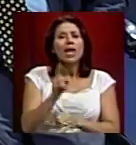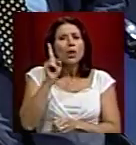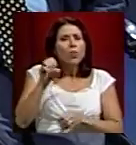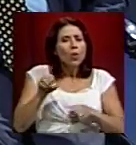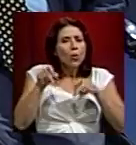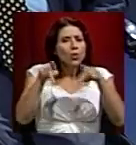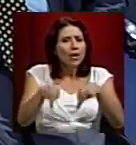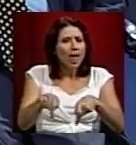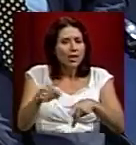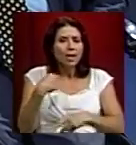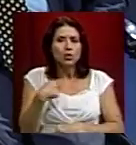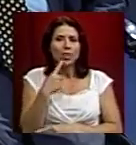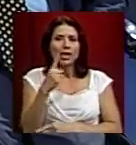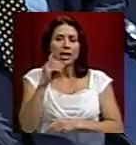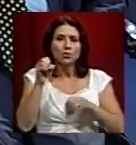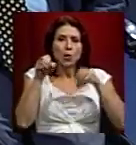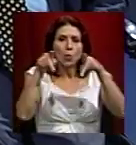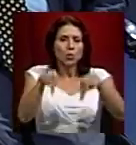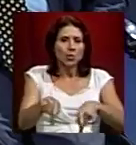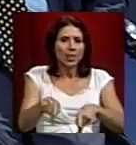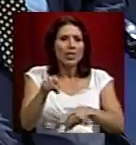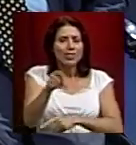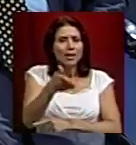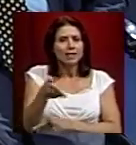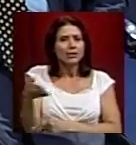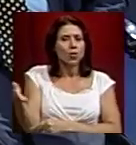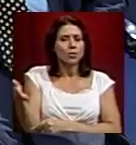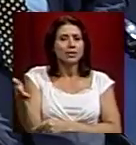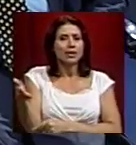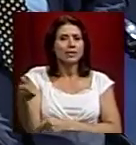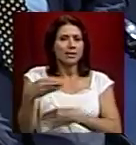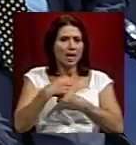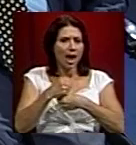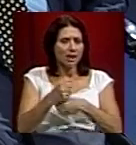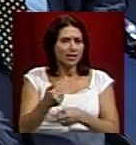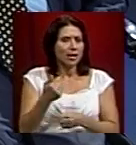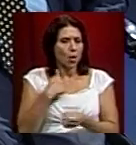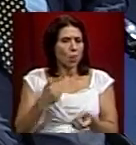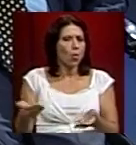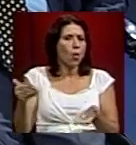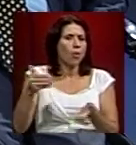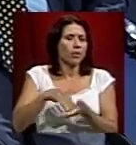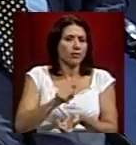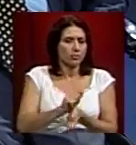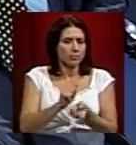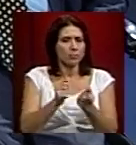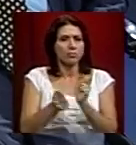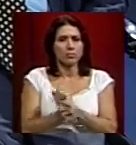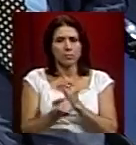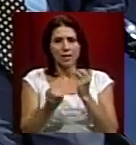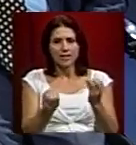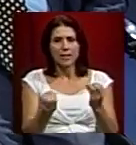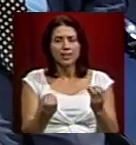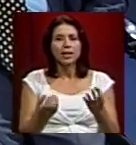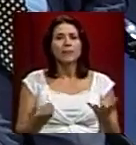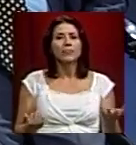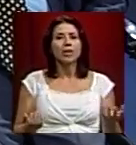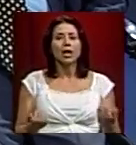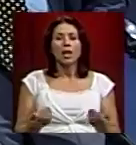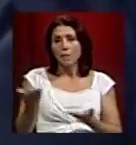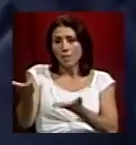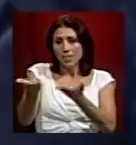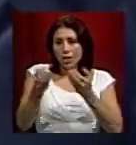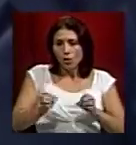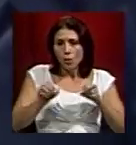yo diría que fue una oportunidad de esas cosas que lo hacen reconvertirse a uno bastante, ¿no? Me dieron